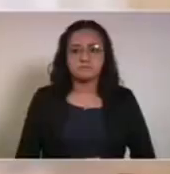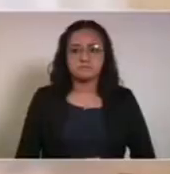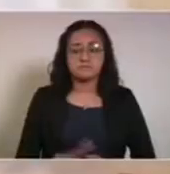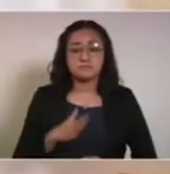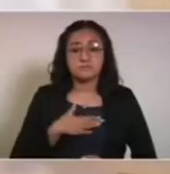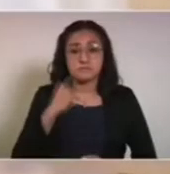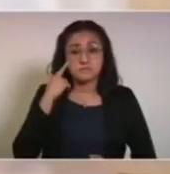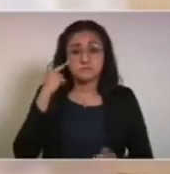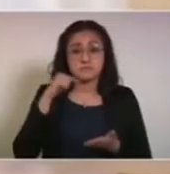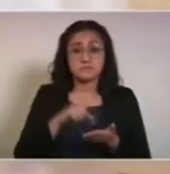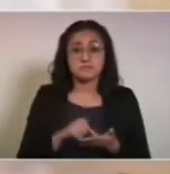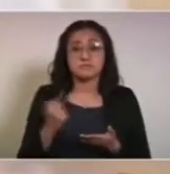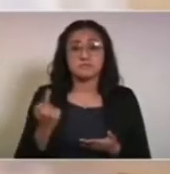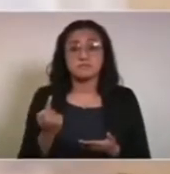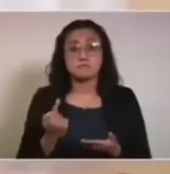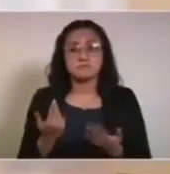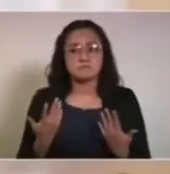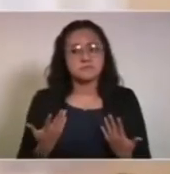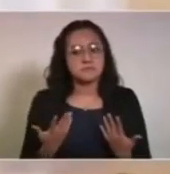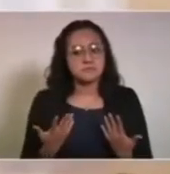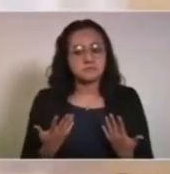cosas de él